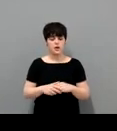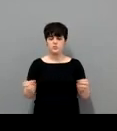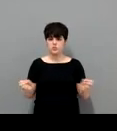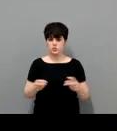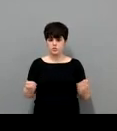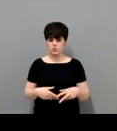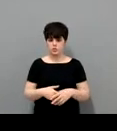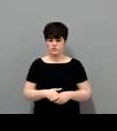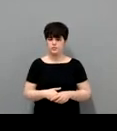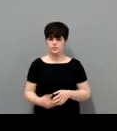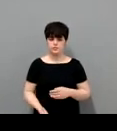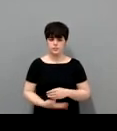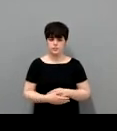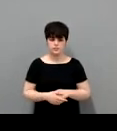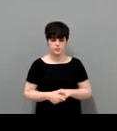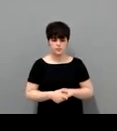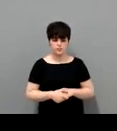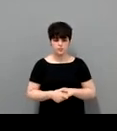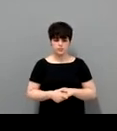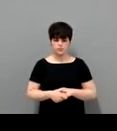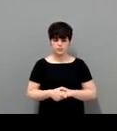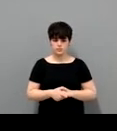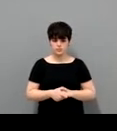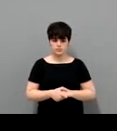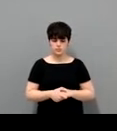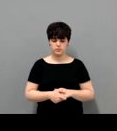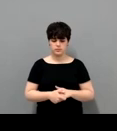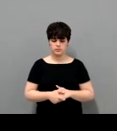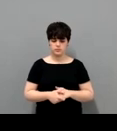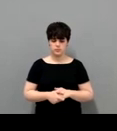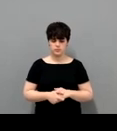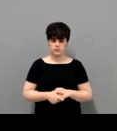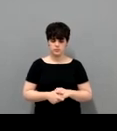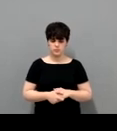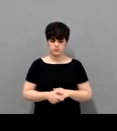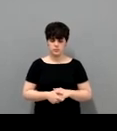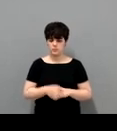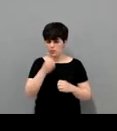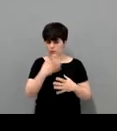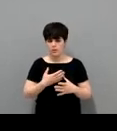Hola, ¿qué tal? ¿Cómo ha ido el viaje? Bien. ¿Has venido de...?